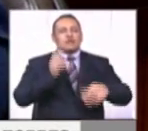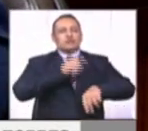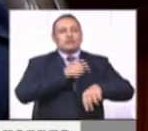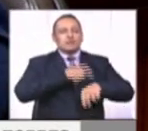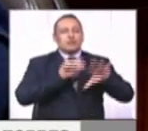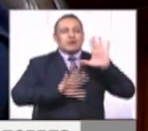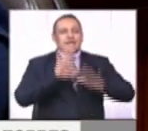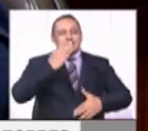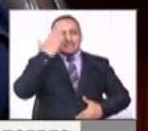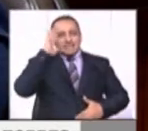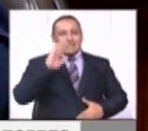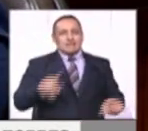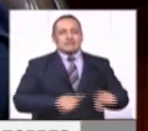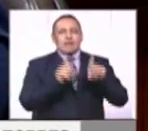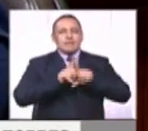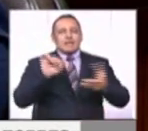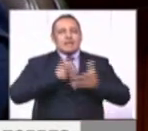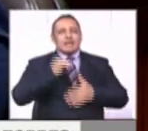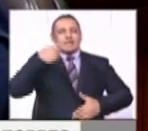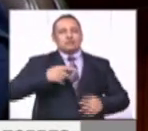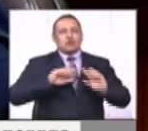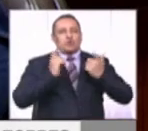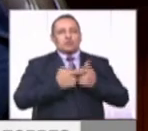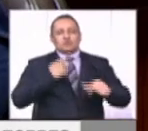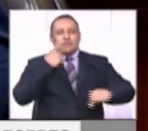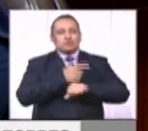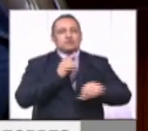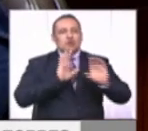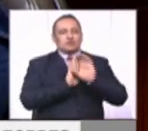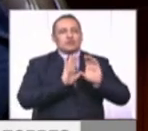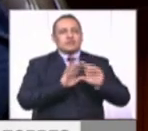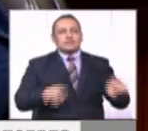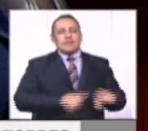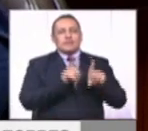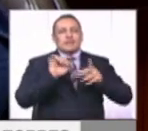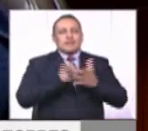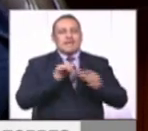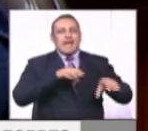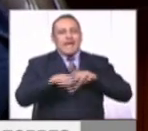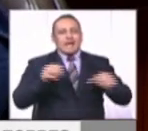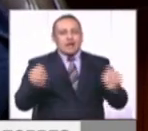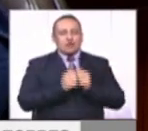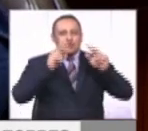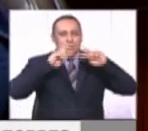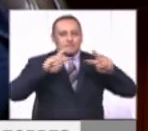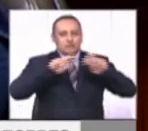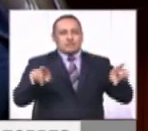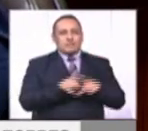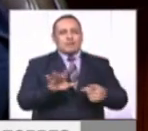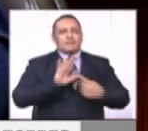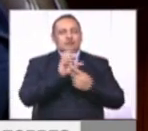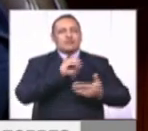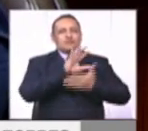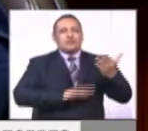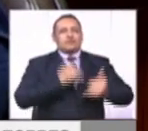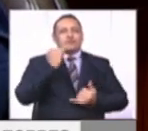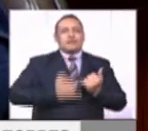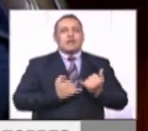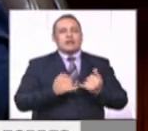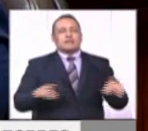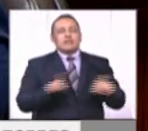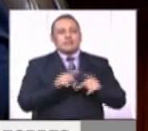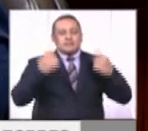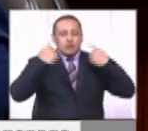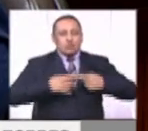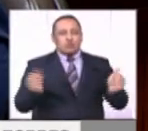hasta 15 días hábiles para que la subcomisión de acusaciones constitucionales realice la investigación y presente su informe final de